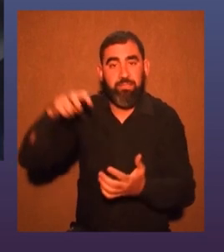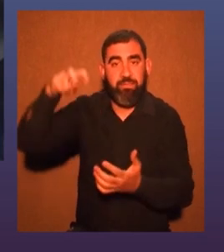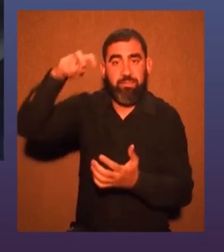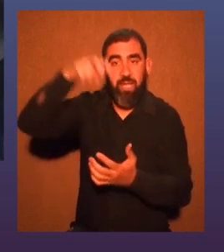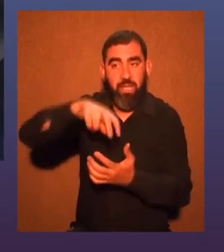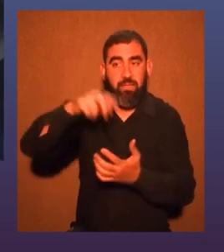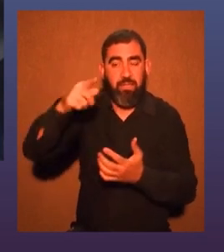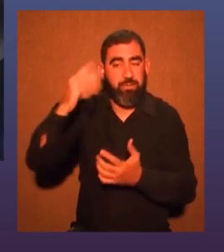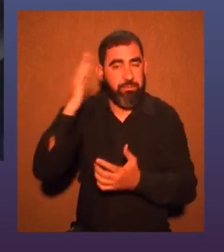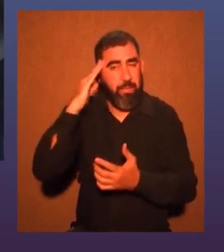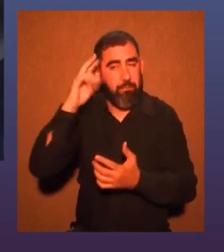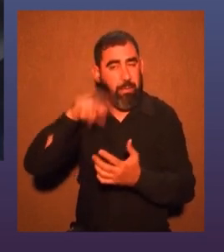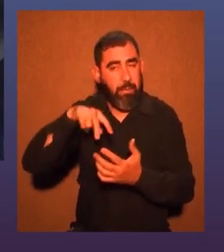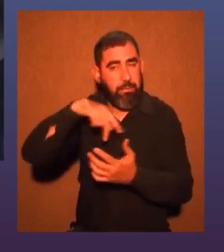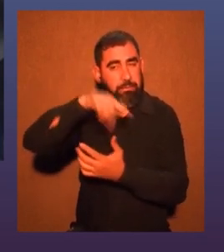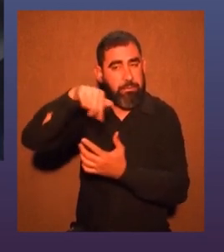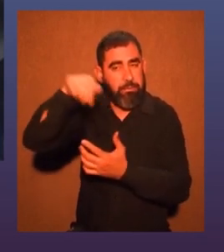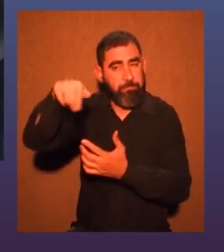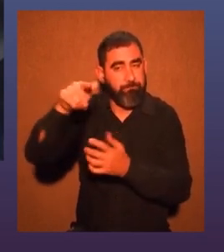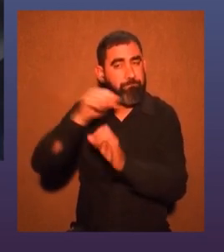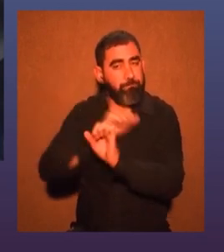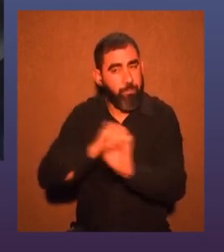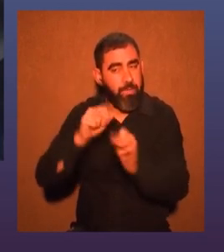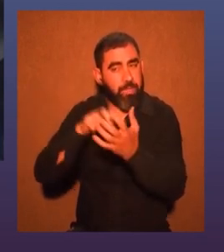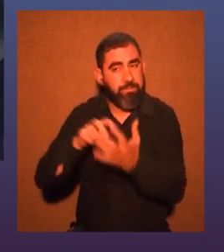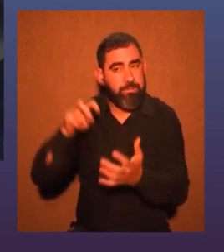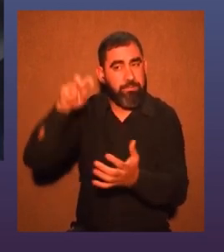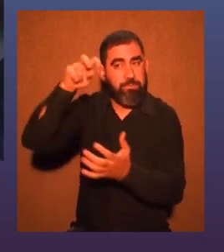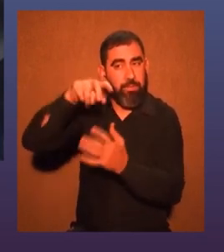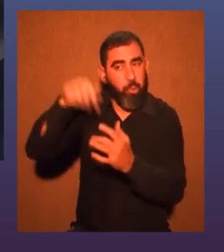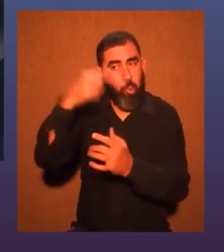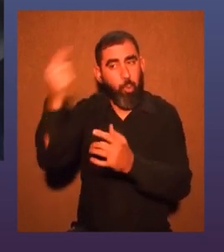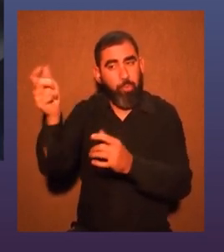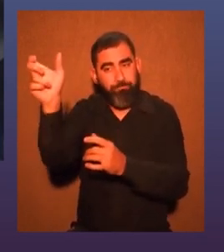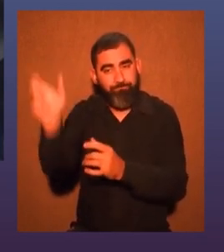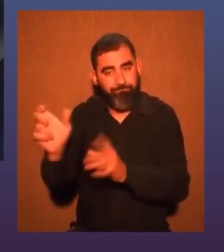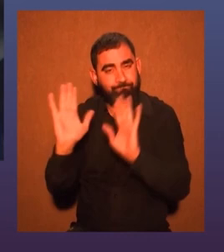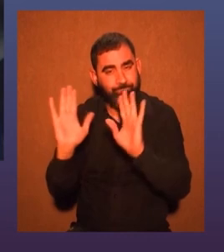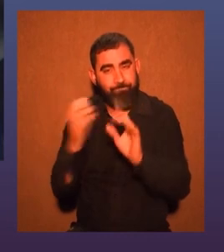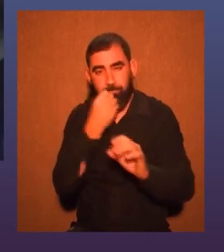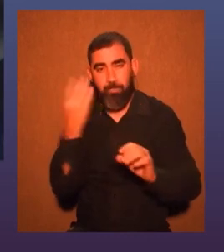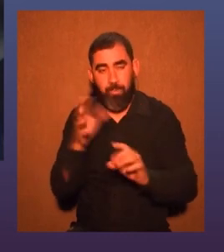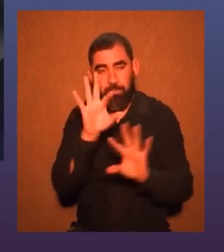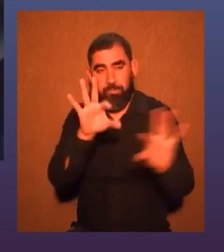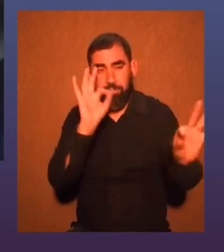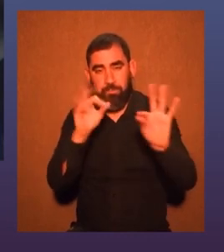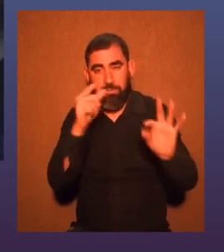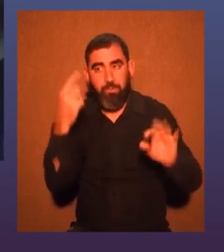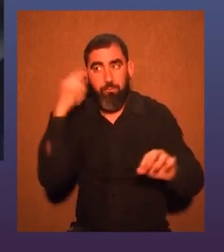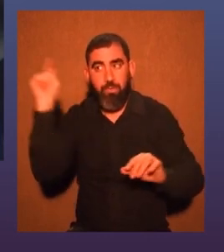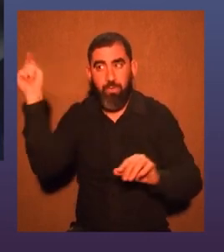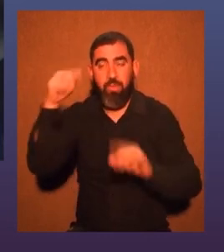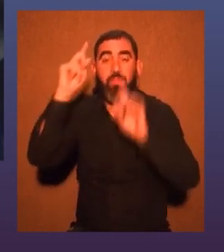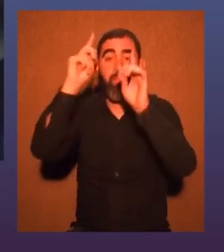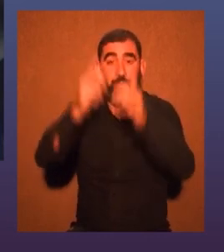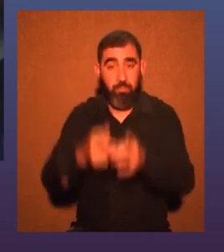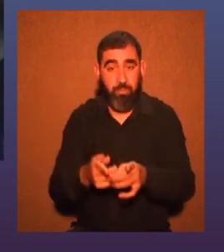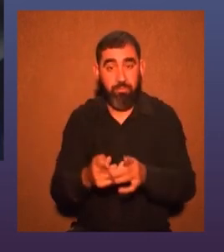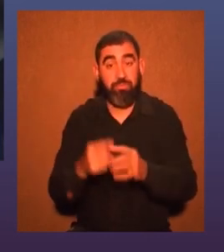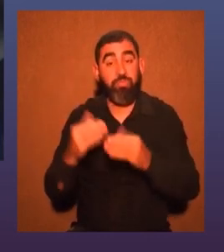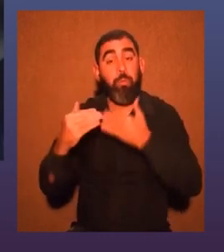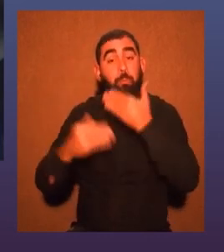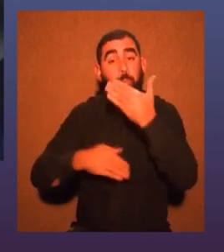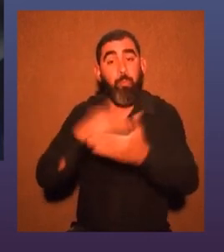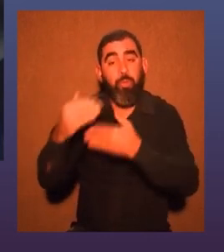Este giro es para este carácter, un salto es para este otro personaje. Eso es parte de mi inspiración. Y además, el proceso